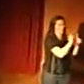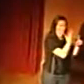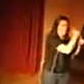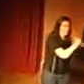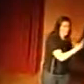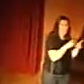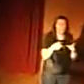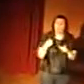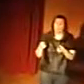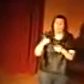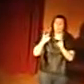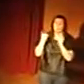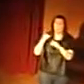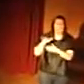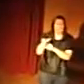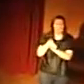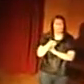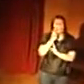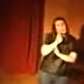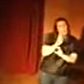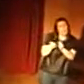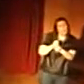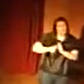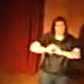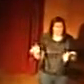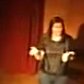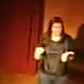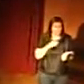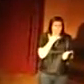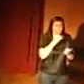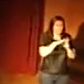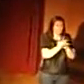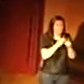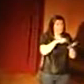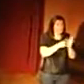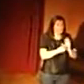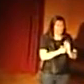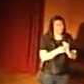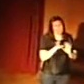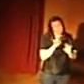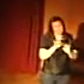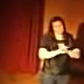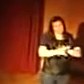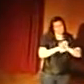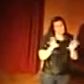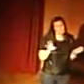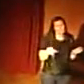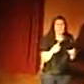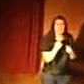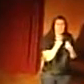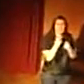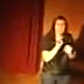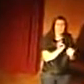o una naturaleza muerta No exigen en el caso de las arquitecturas sí que por supuesto necesitan de de unos